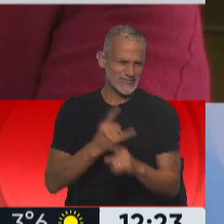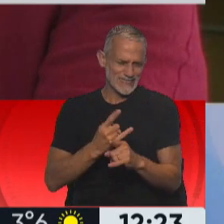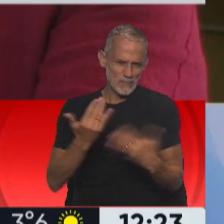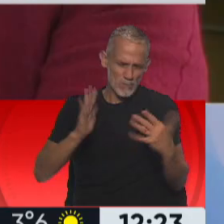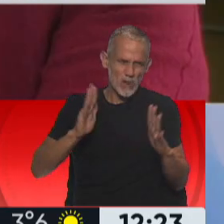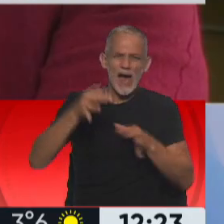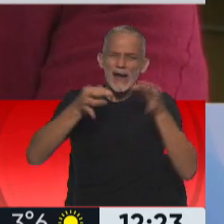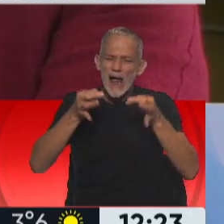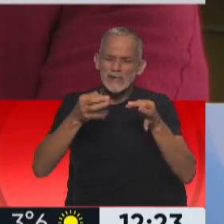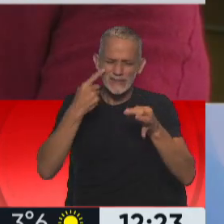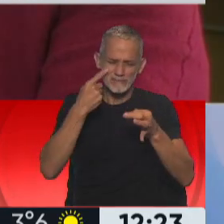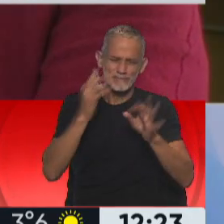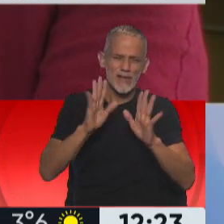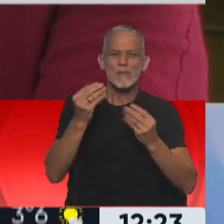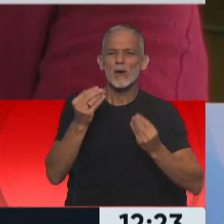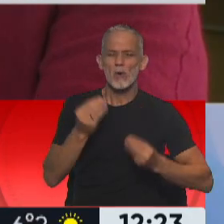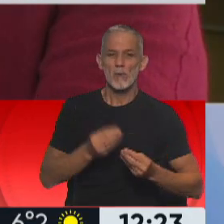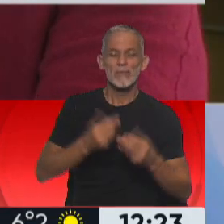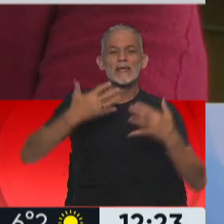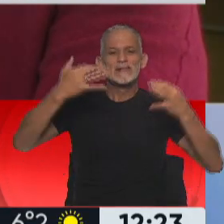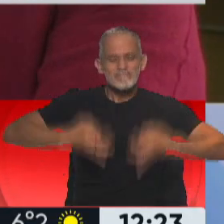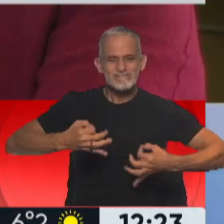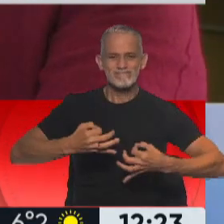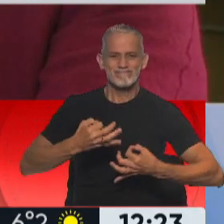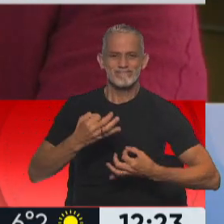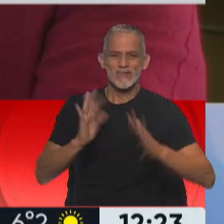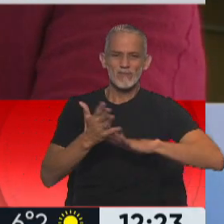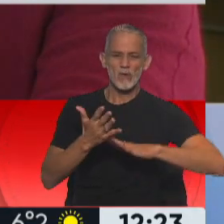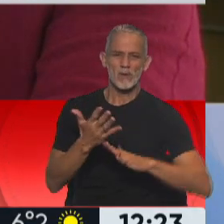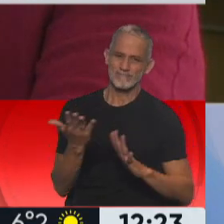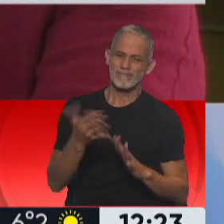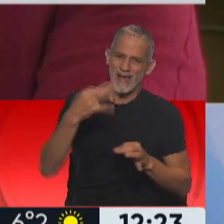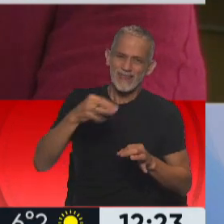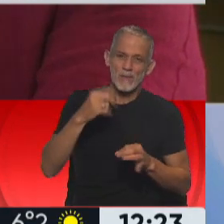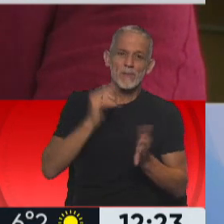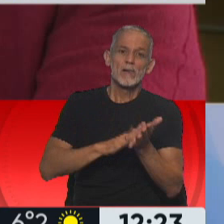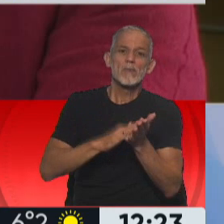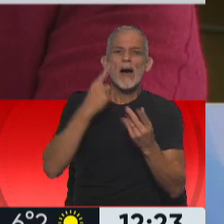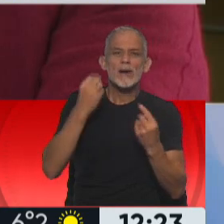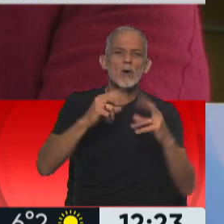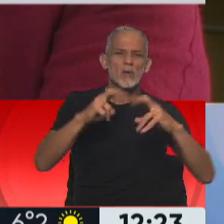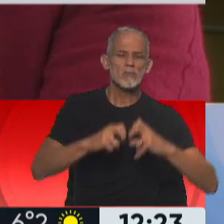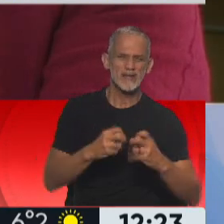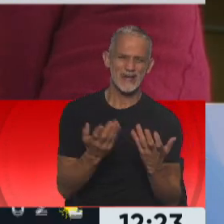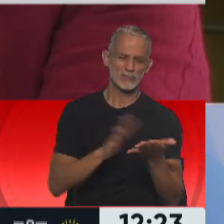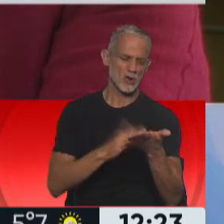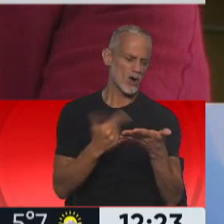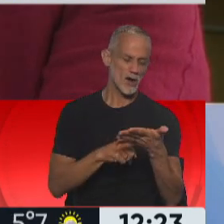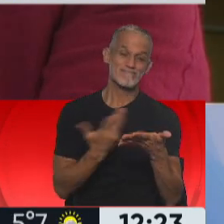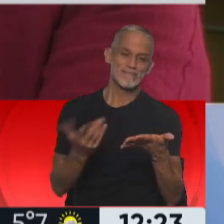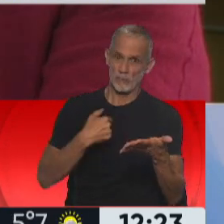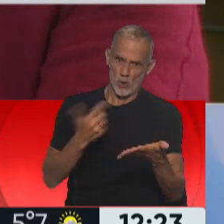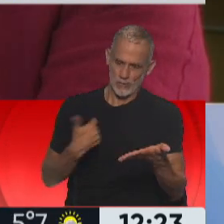hacer un análisis. Para hacerlo seriamente y de una manera categórica hay que tener las constancias de la causa, porque acá lo